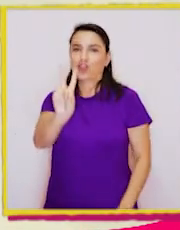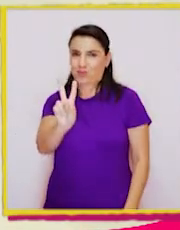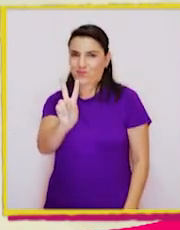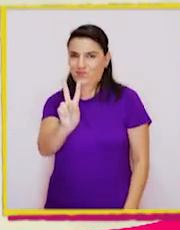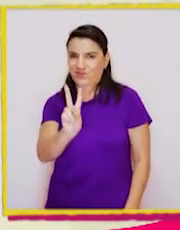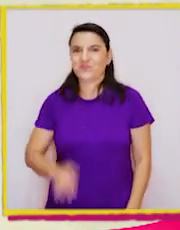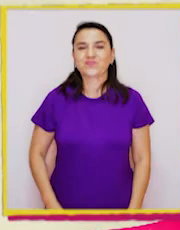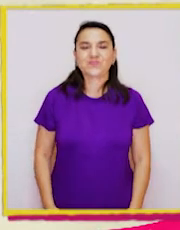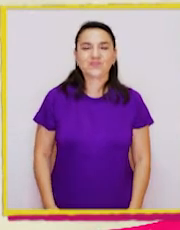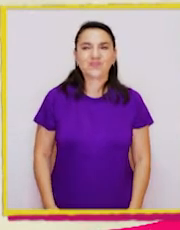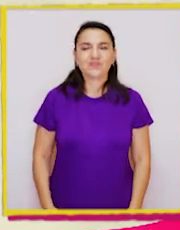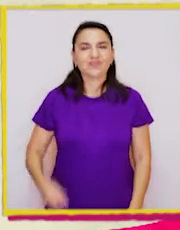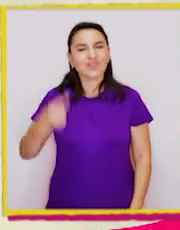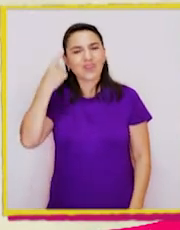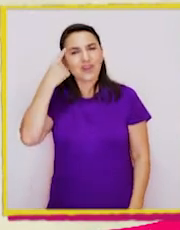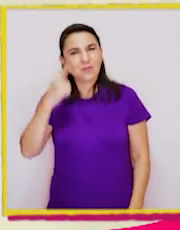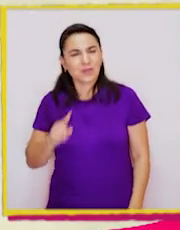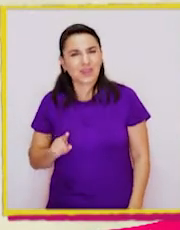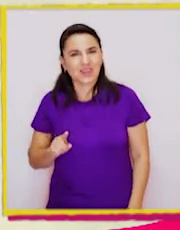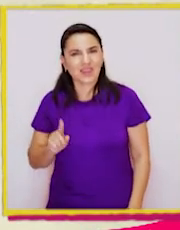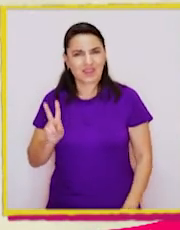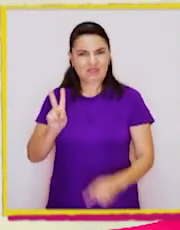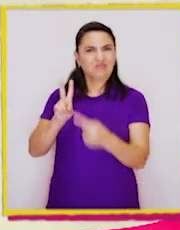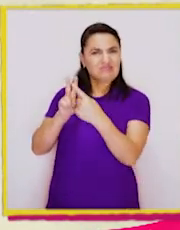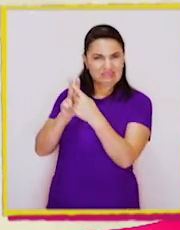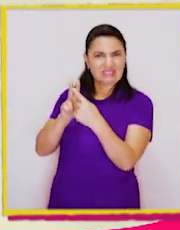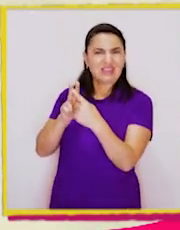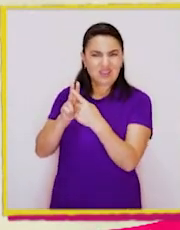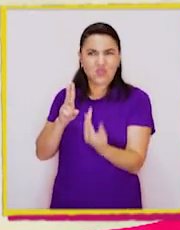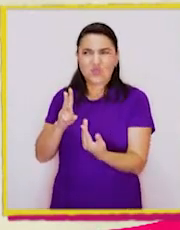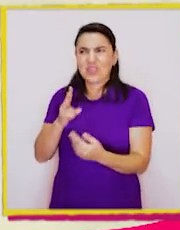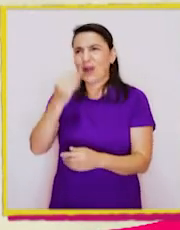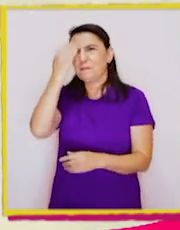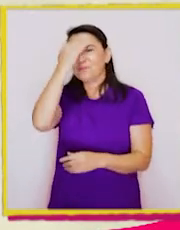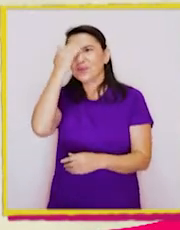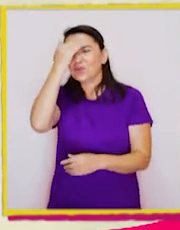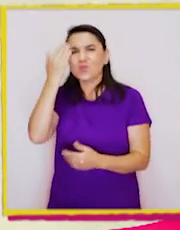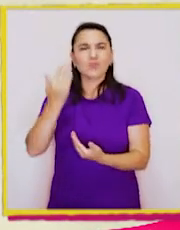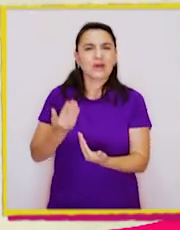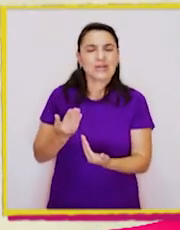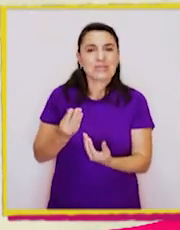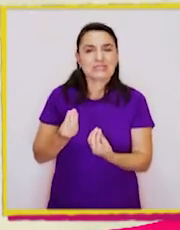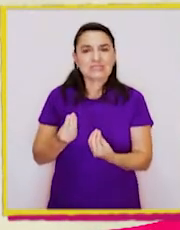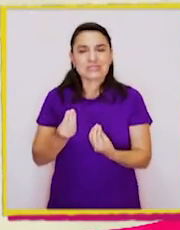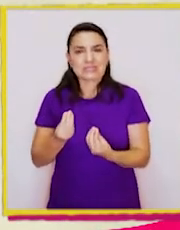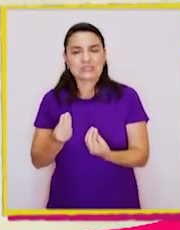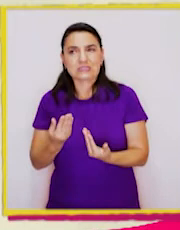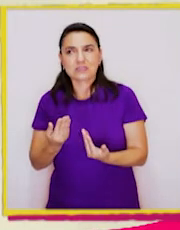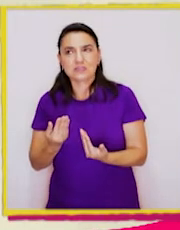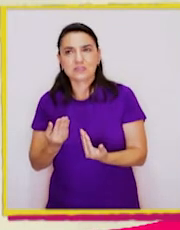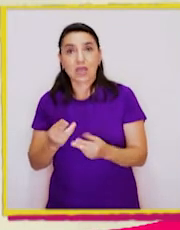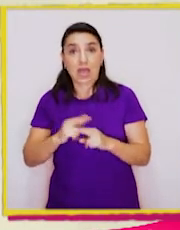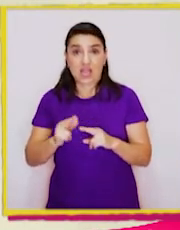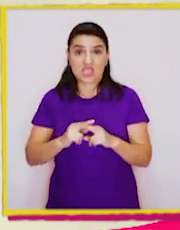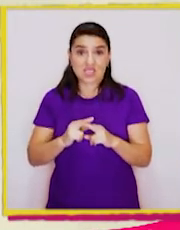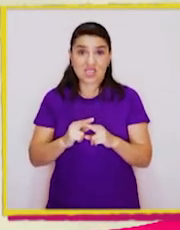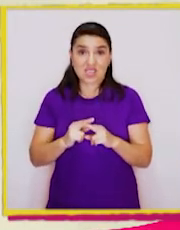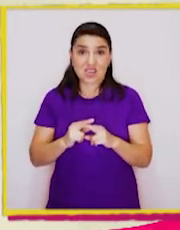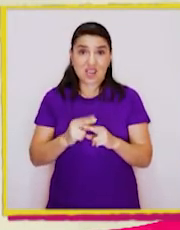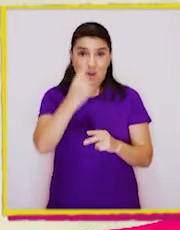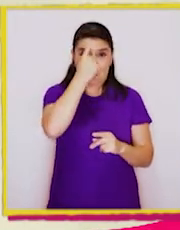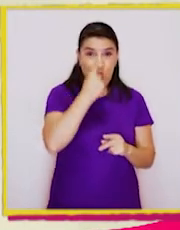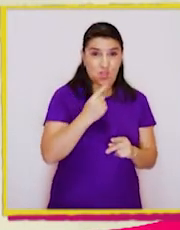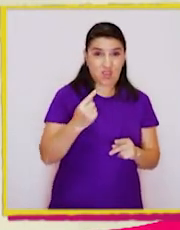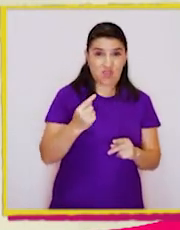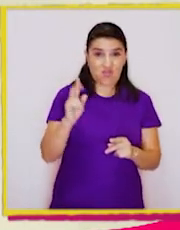dos. Pero, ¿y si el segundo quitapesar se preocupa? Tendríamos que hacer uno para él,